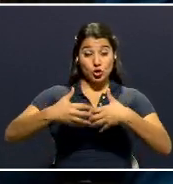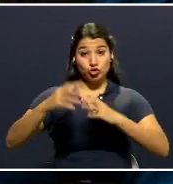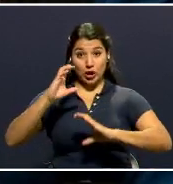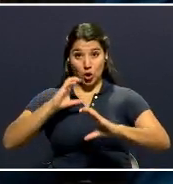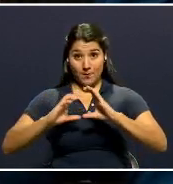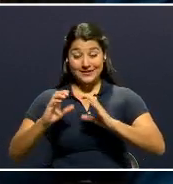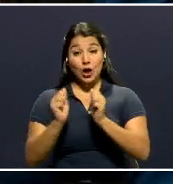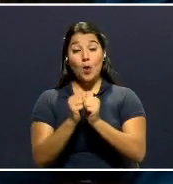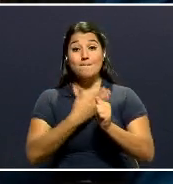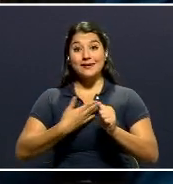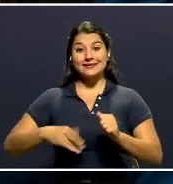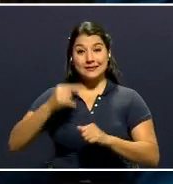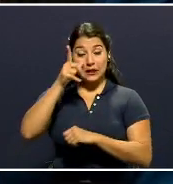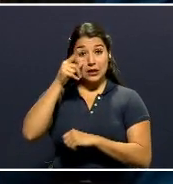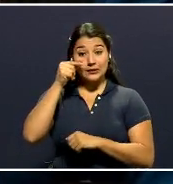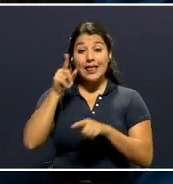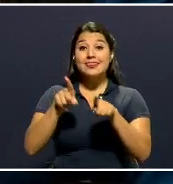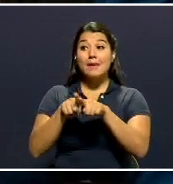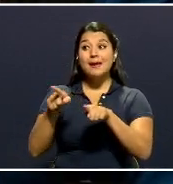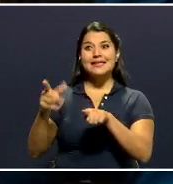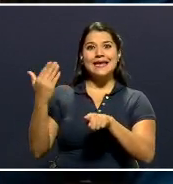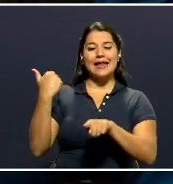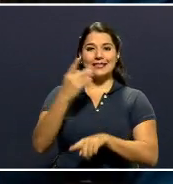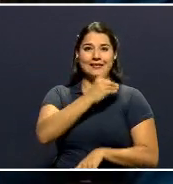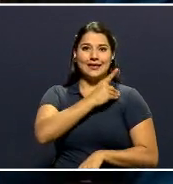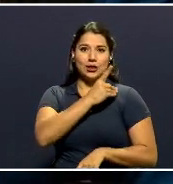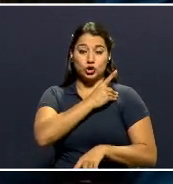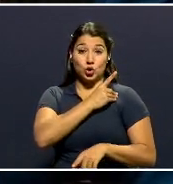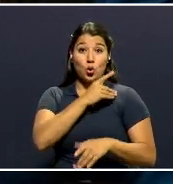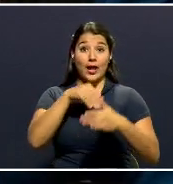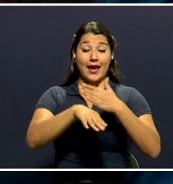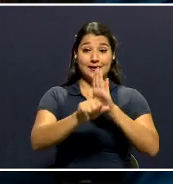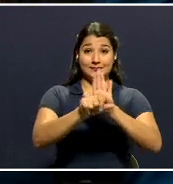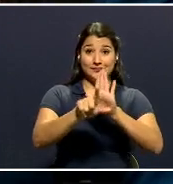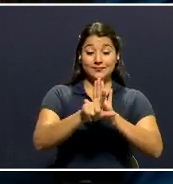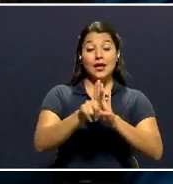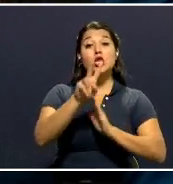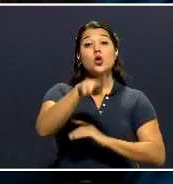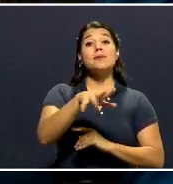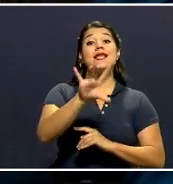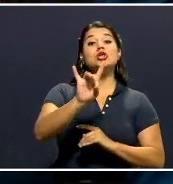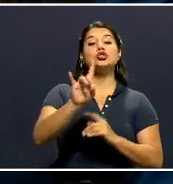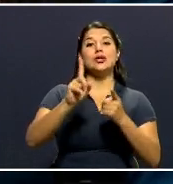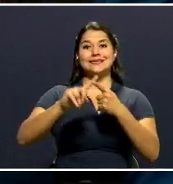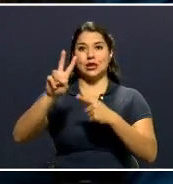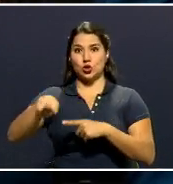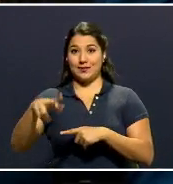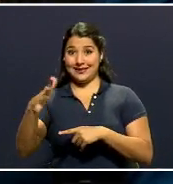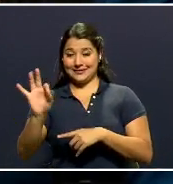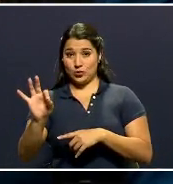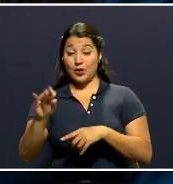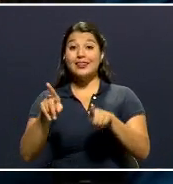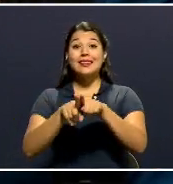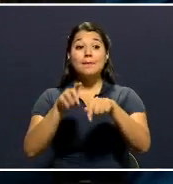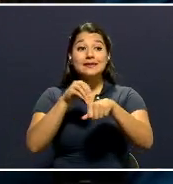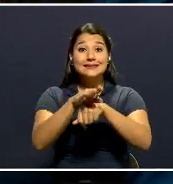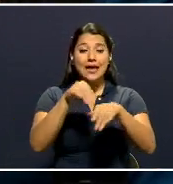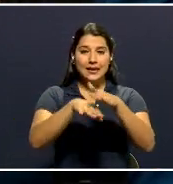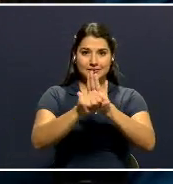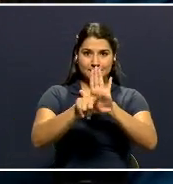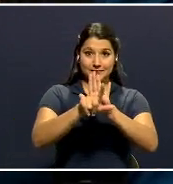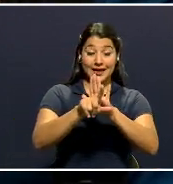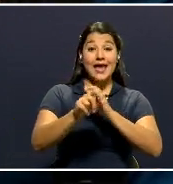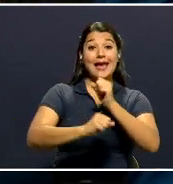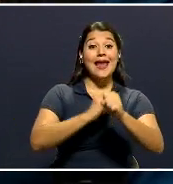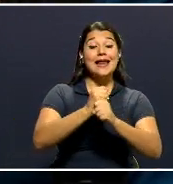Solís Rivera. También fue directora de una fracción legislativa en el periodo 2018-2019 y asesora legislativa en el